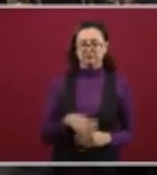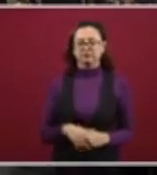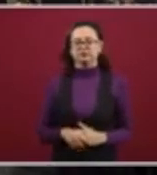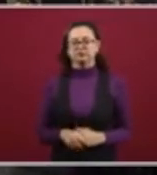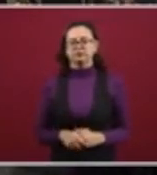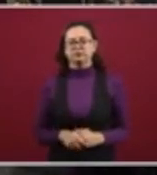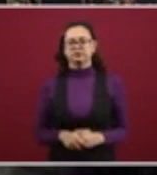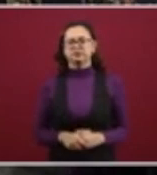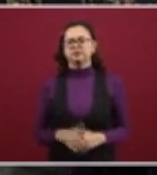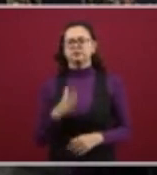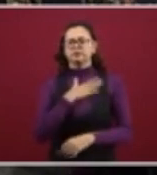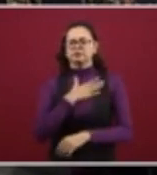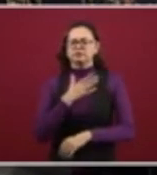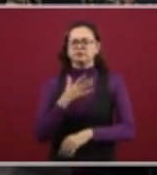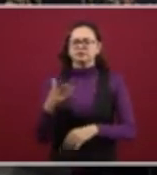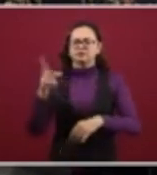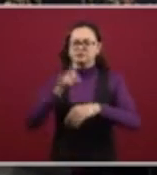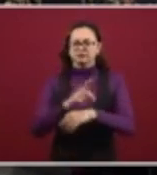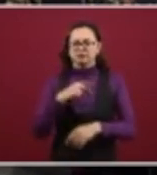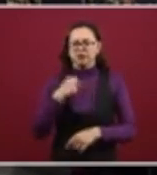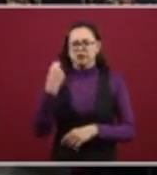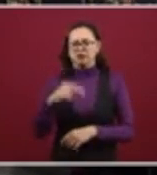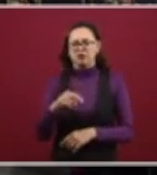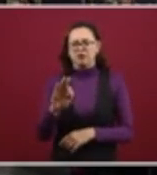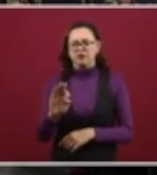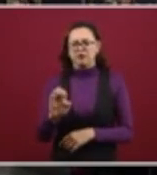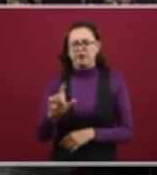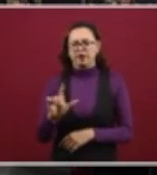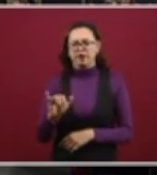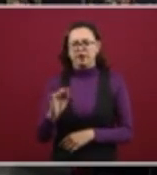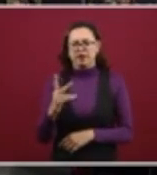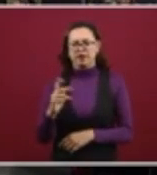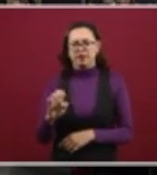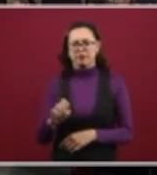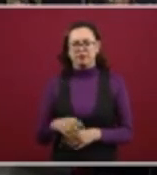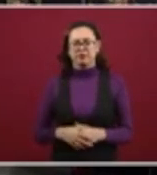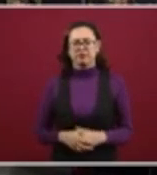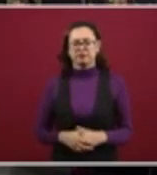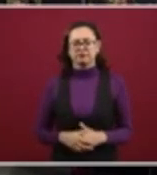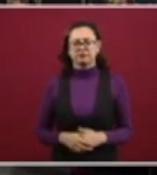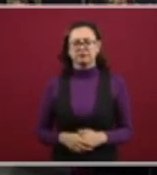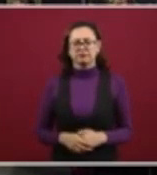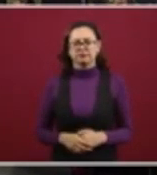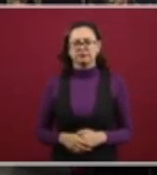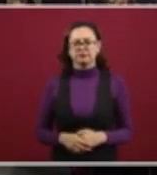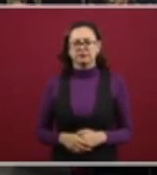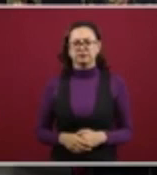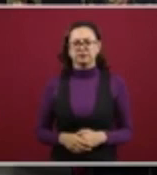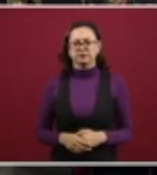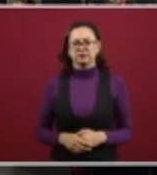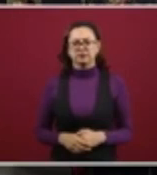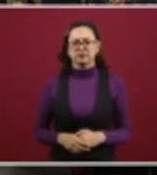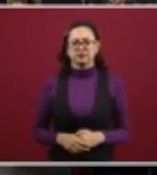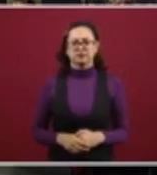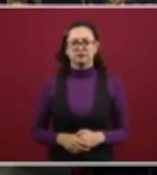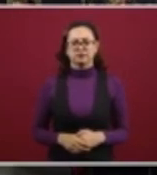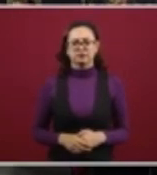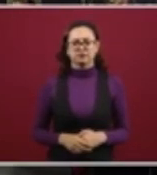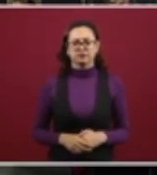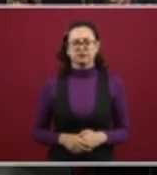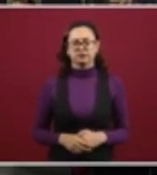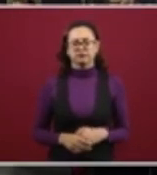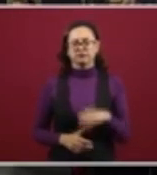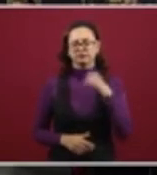Buenos días, Felipe Fierro de Tiempo.com y Puente Libre en Juárez. Quería comentarles, señor secretario,